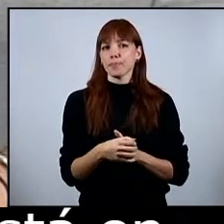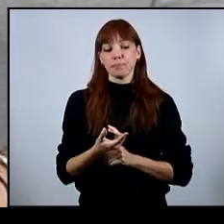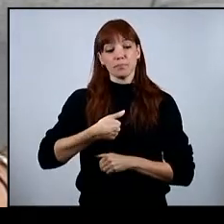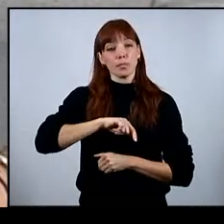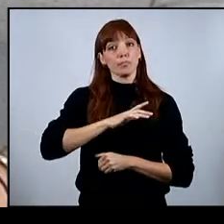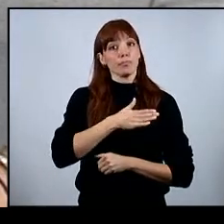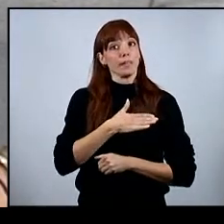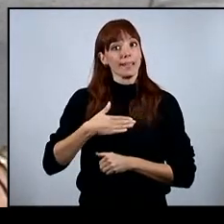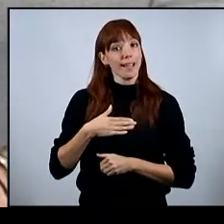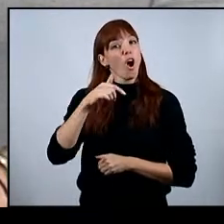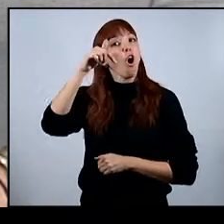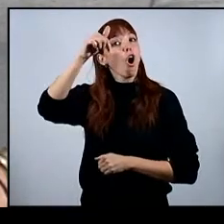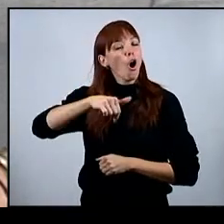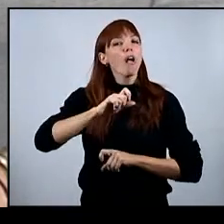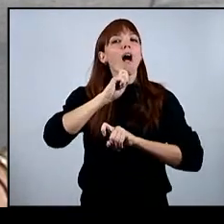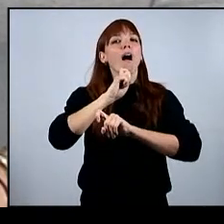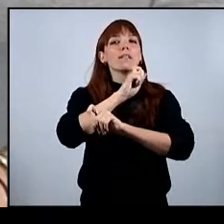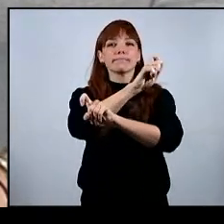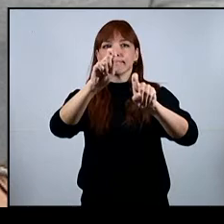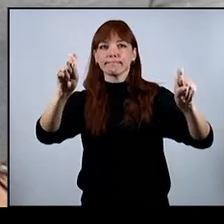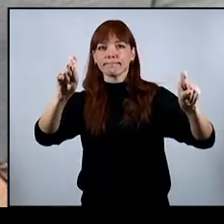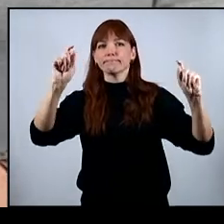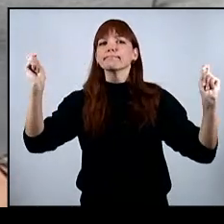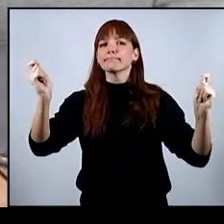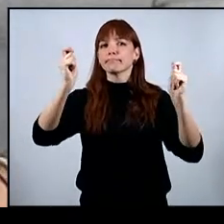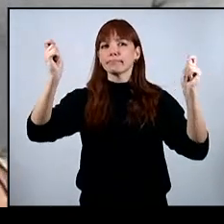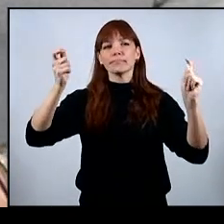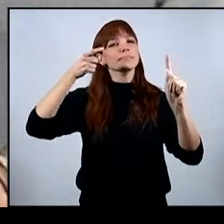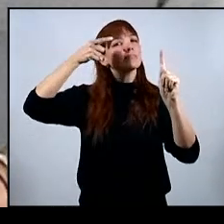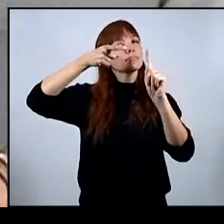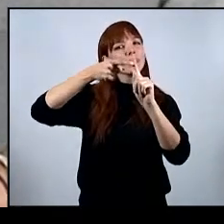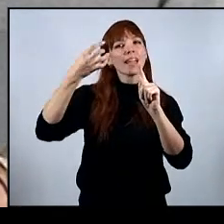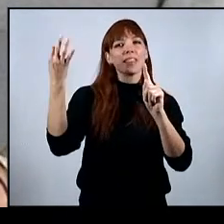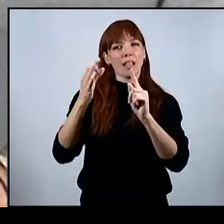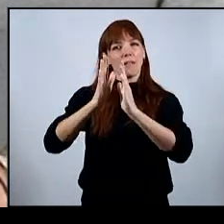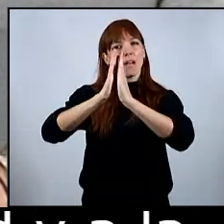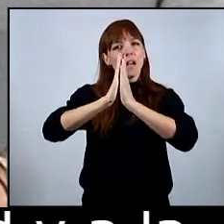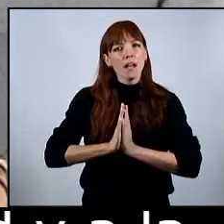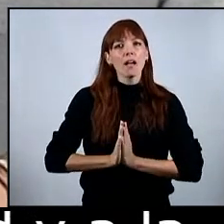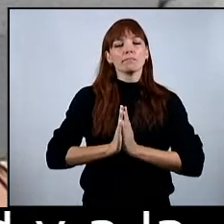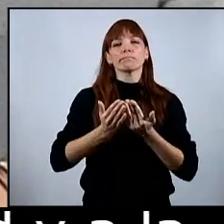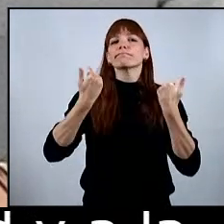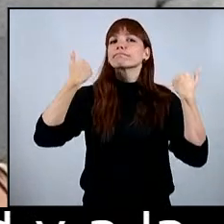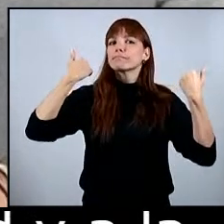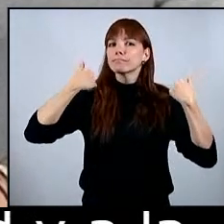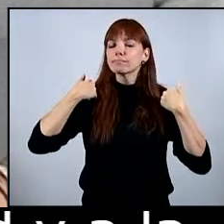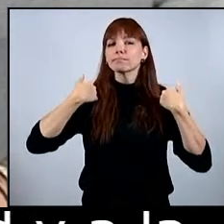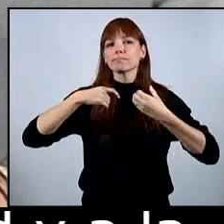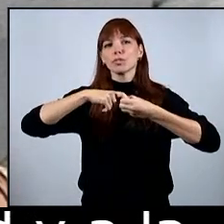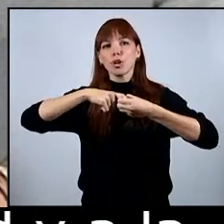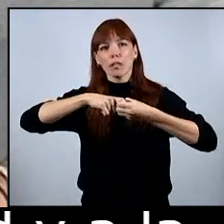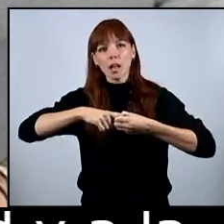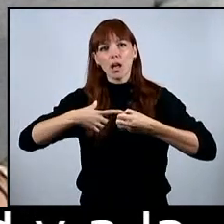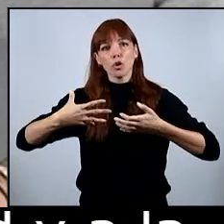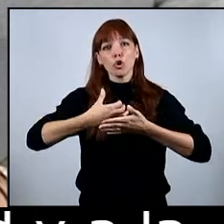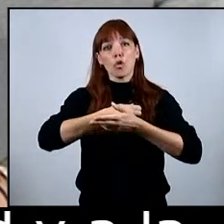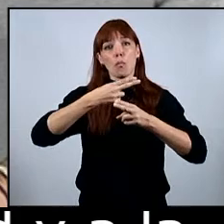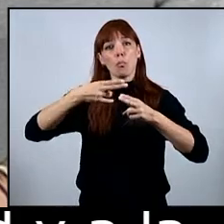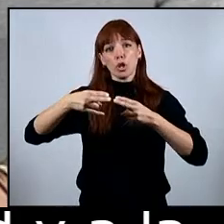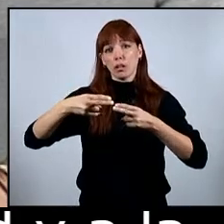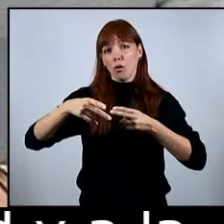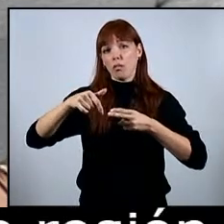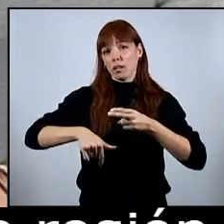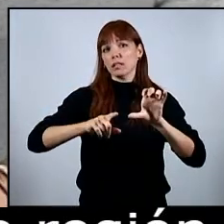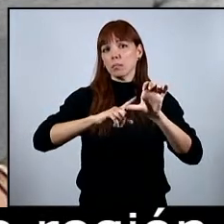hoy hacer una llamada a la dignidad y a la responsabilidad de todas las fuerzas políticas de nuestra región,